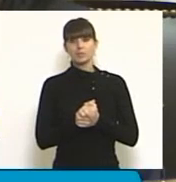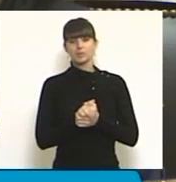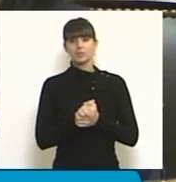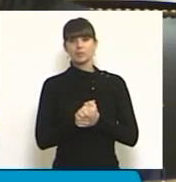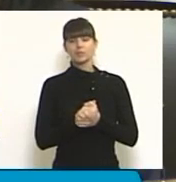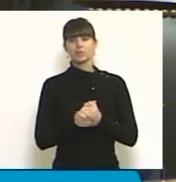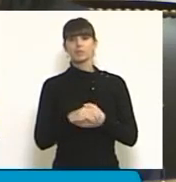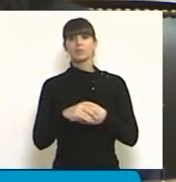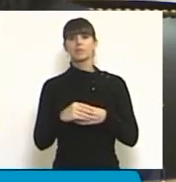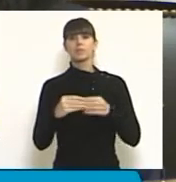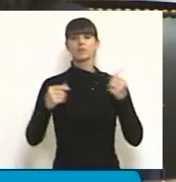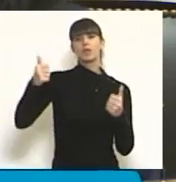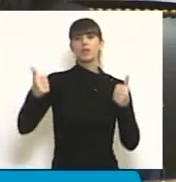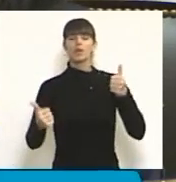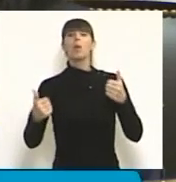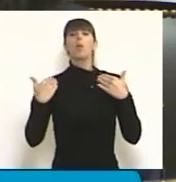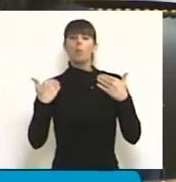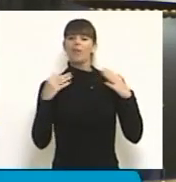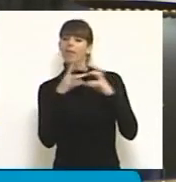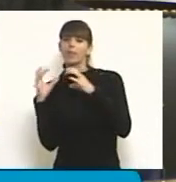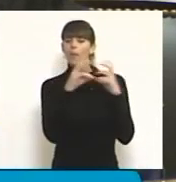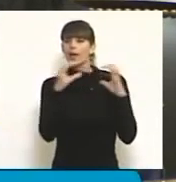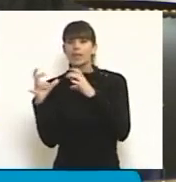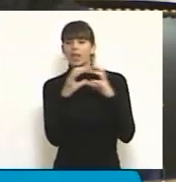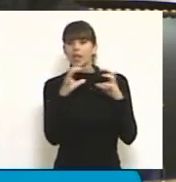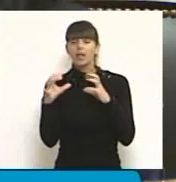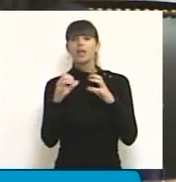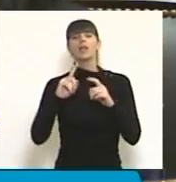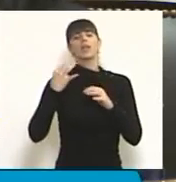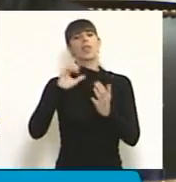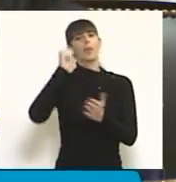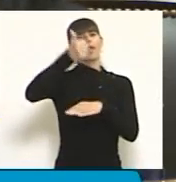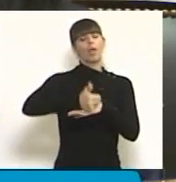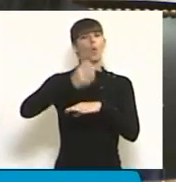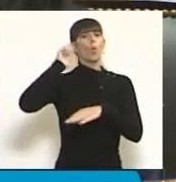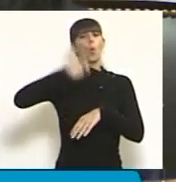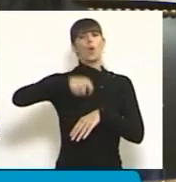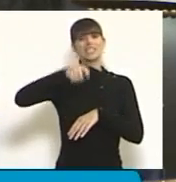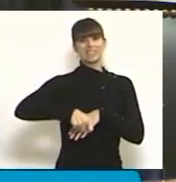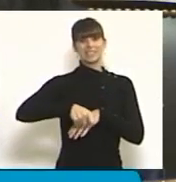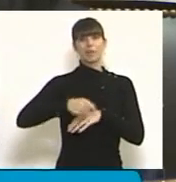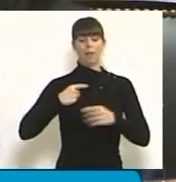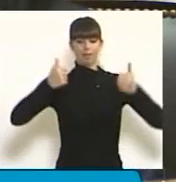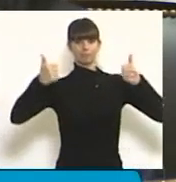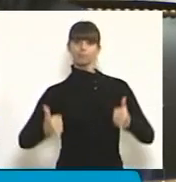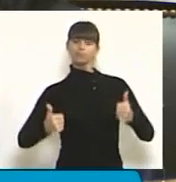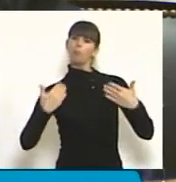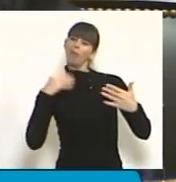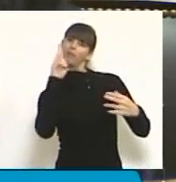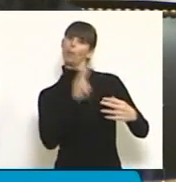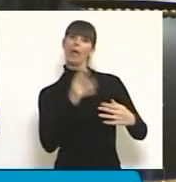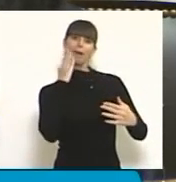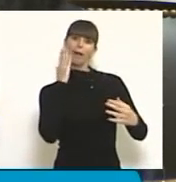poniendo las partes para que debatan con un juez presente, viéndose las caras como